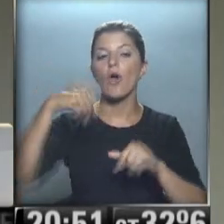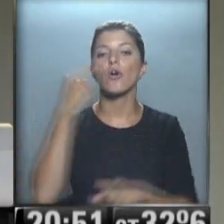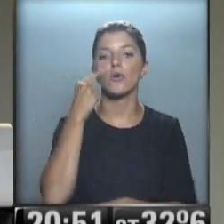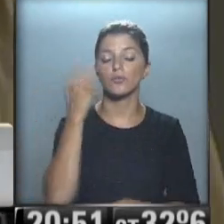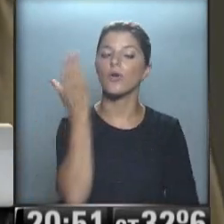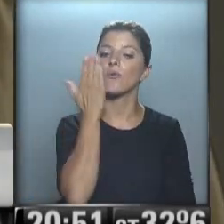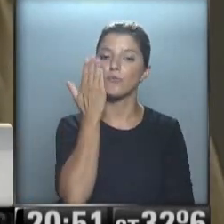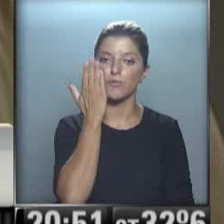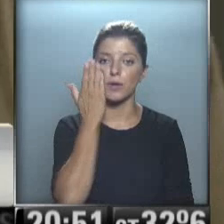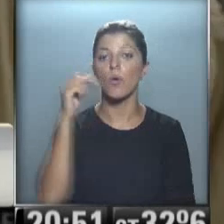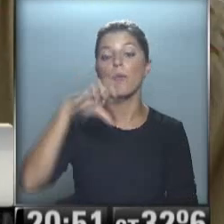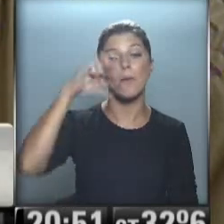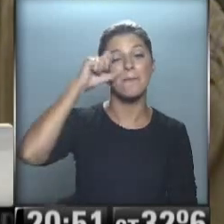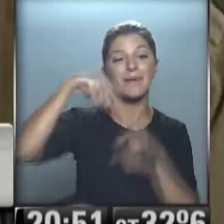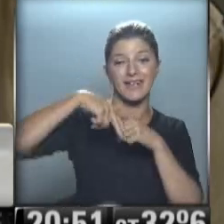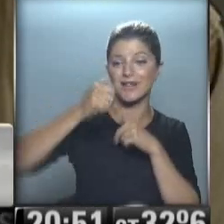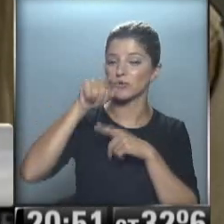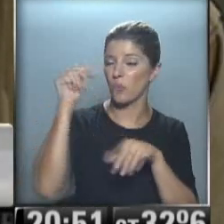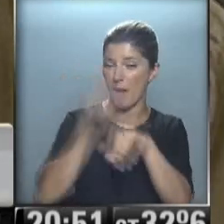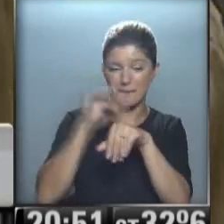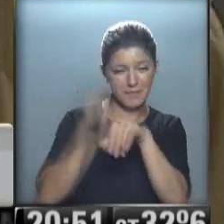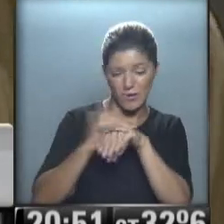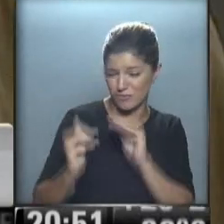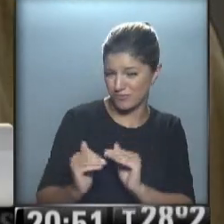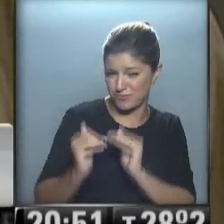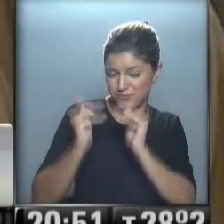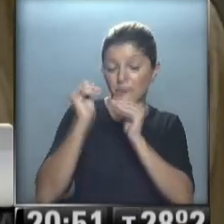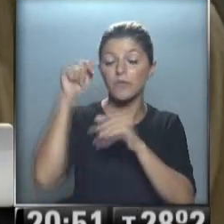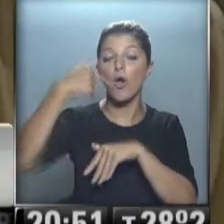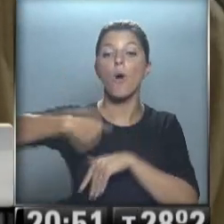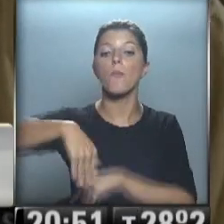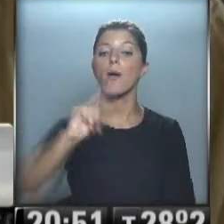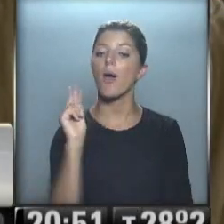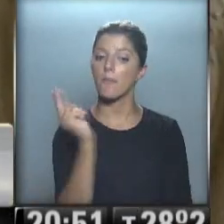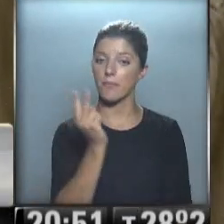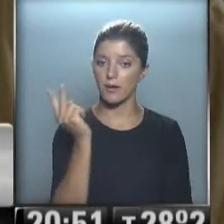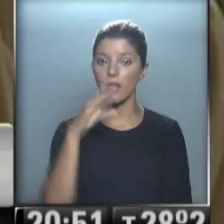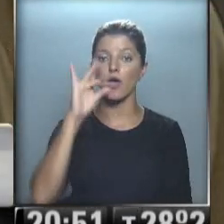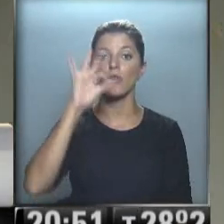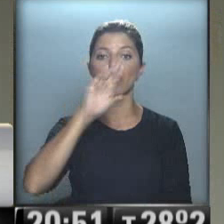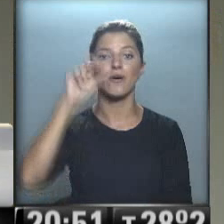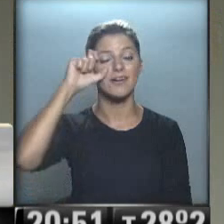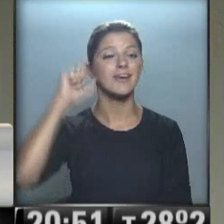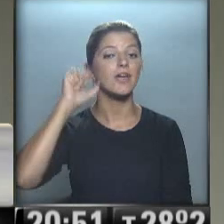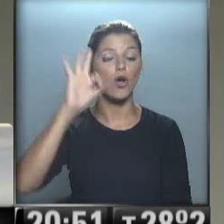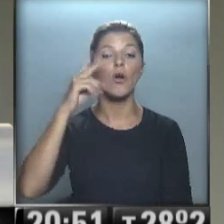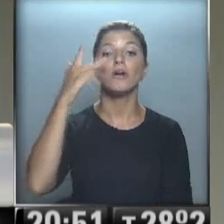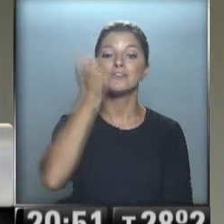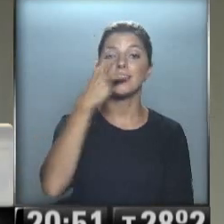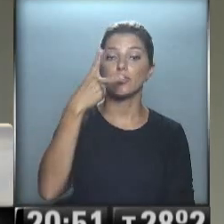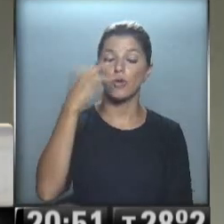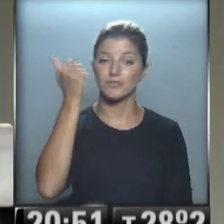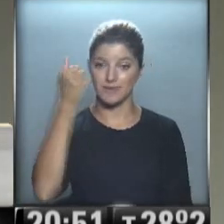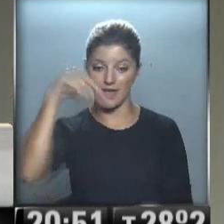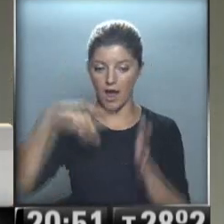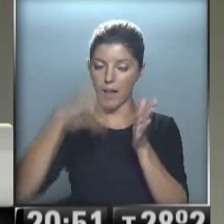Facebook por Peña su amigo de toda la vida sus restos serán velados en dorrego 626 de esta